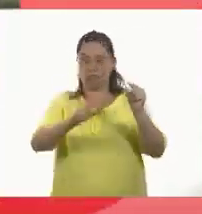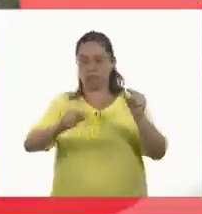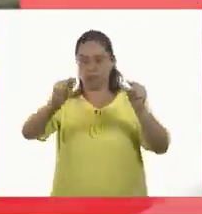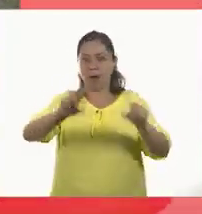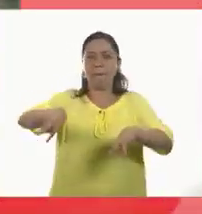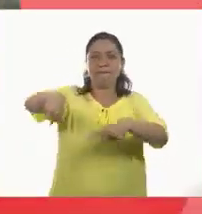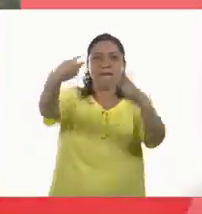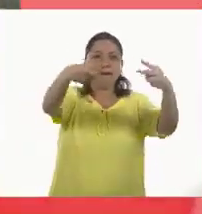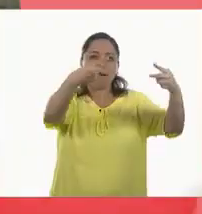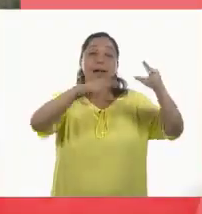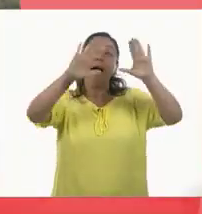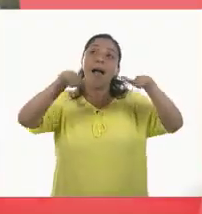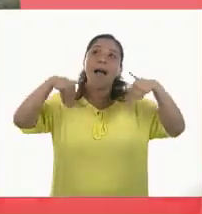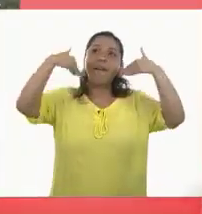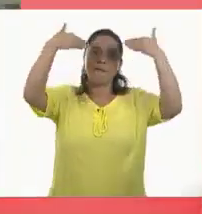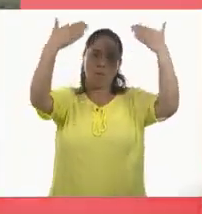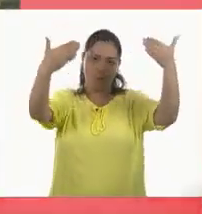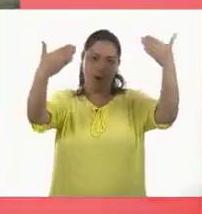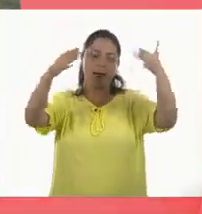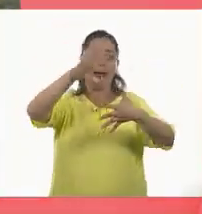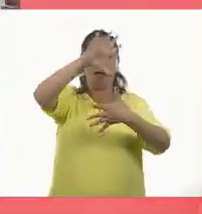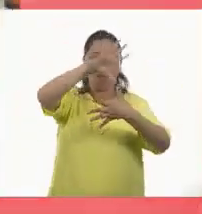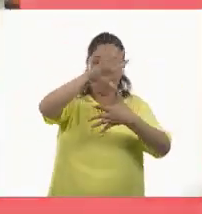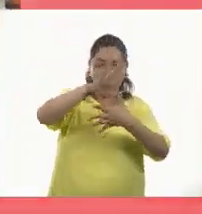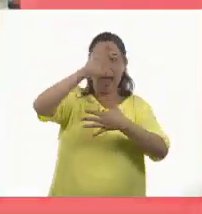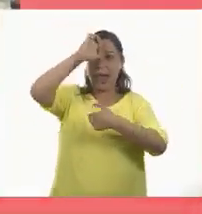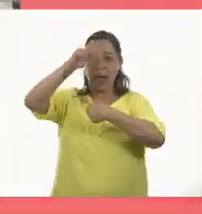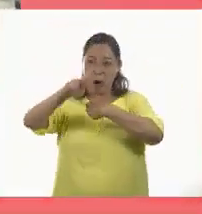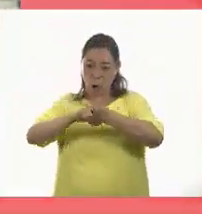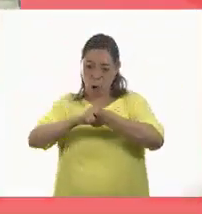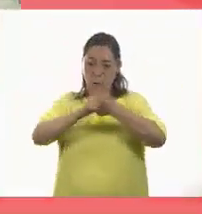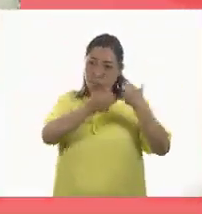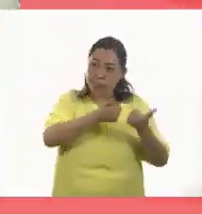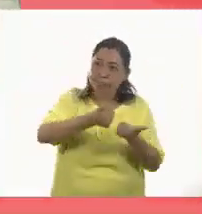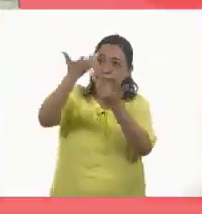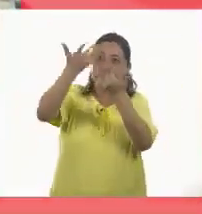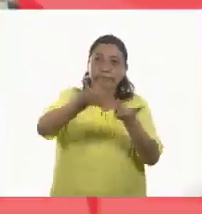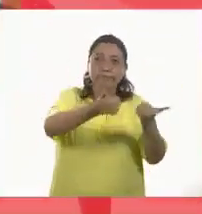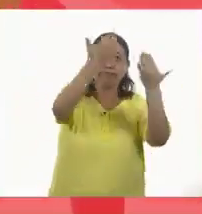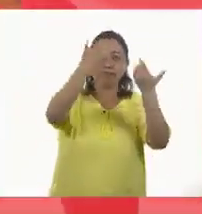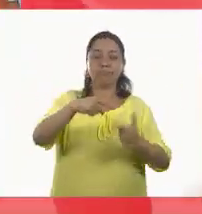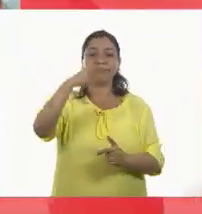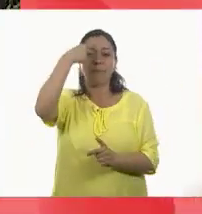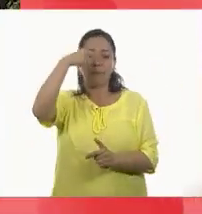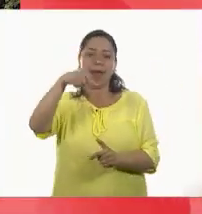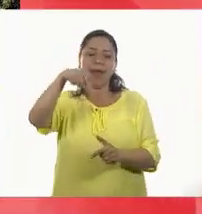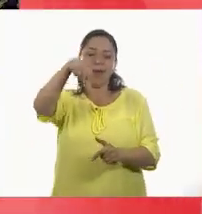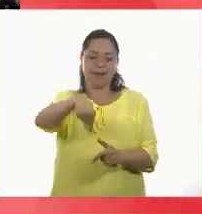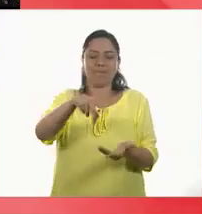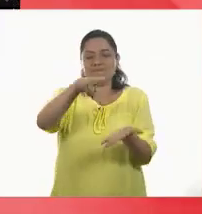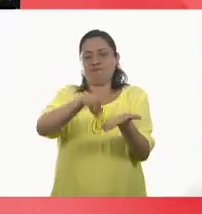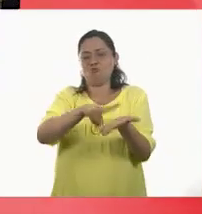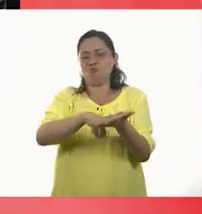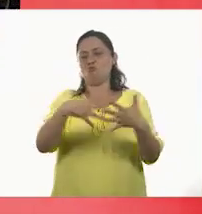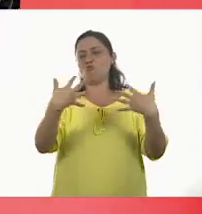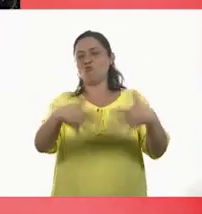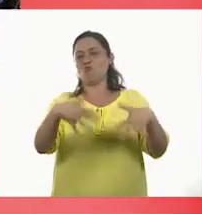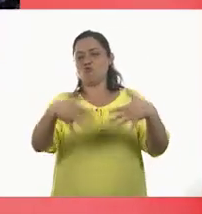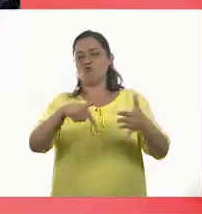muchos otros países de América y Europa, poniendo muy en alto el nombre de nuestra entidad.